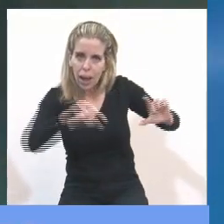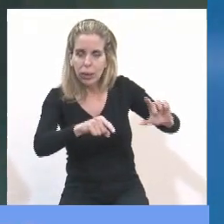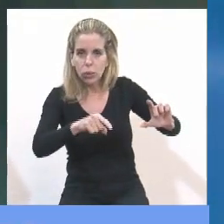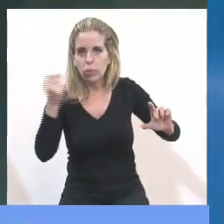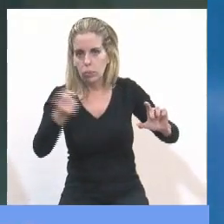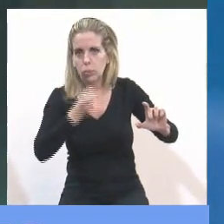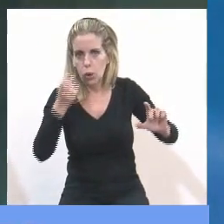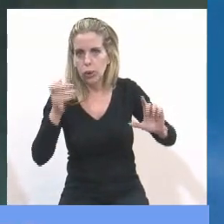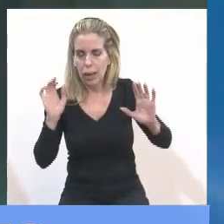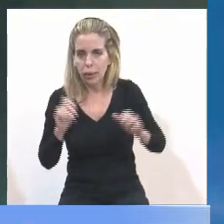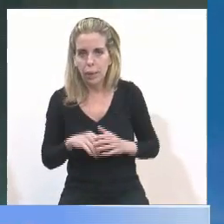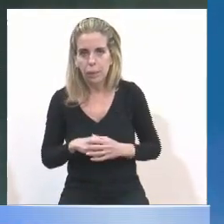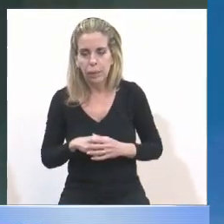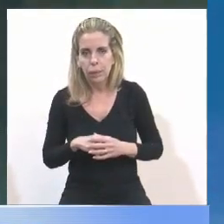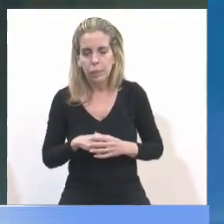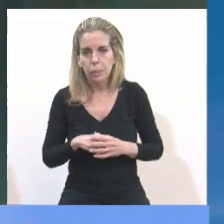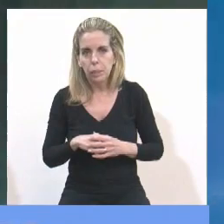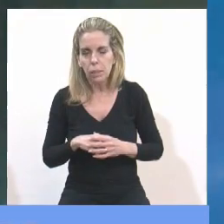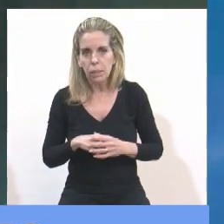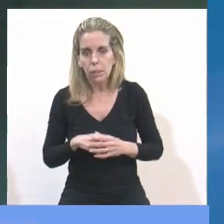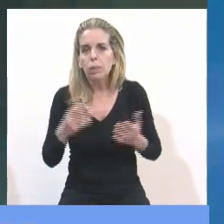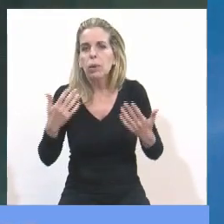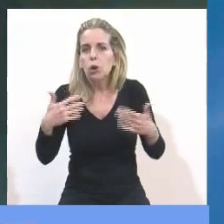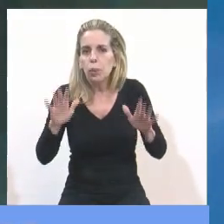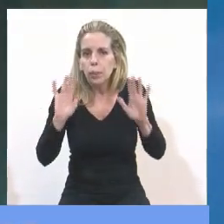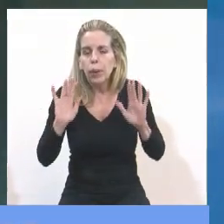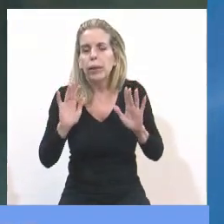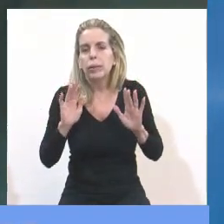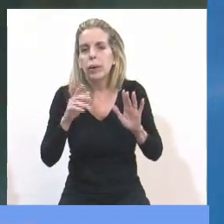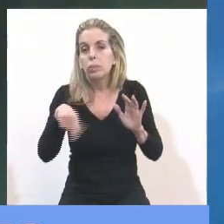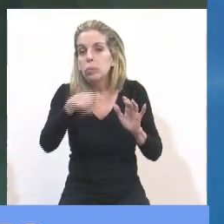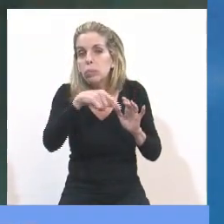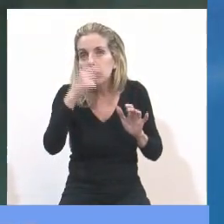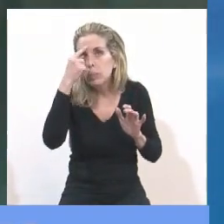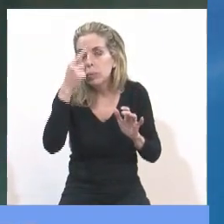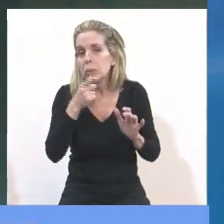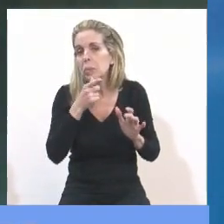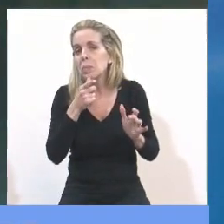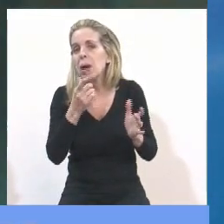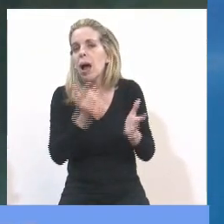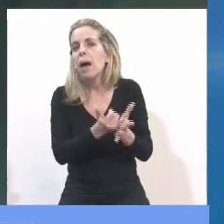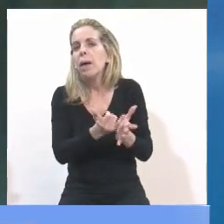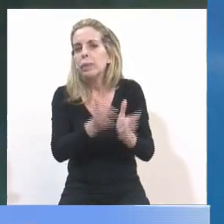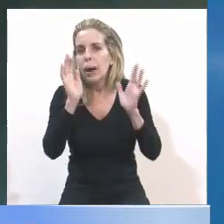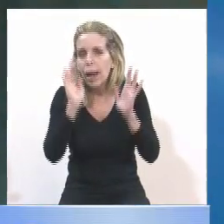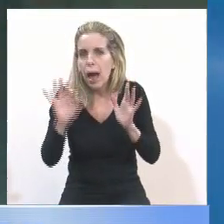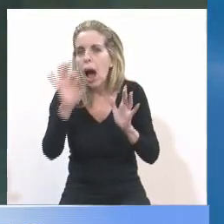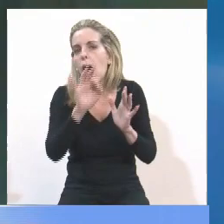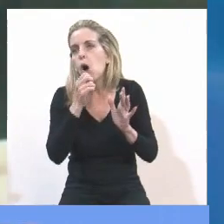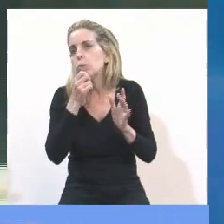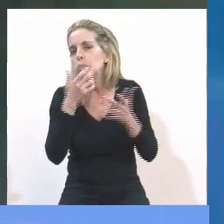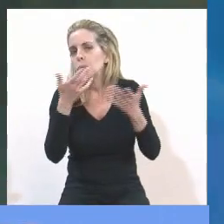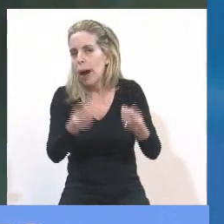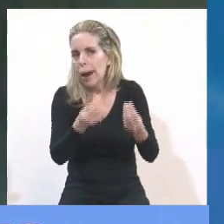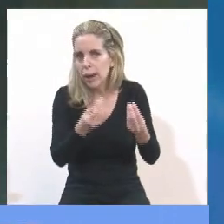puede resultar o llamarnos a que sea superfluo o que sea en vano,